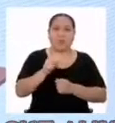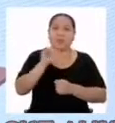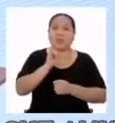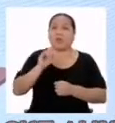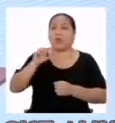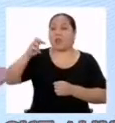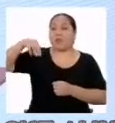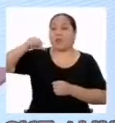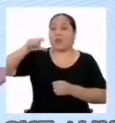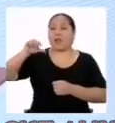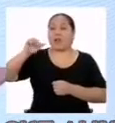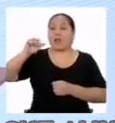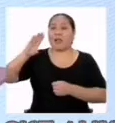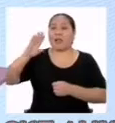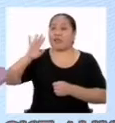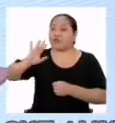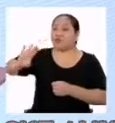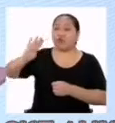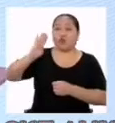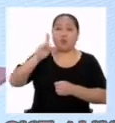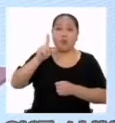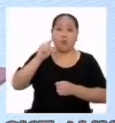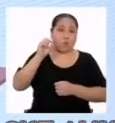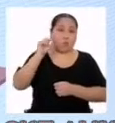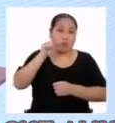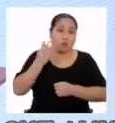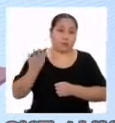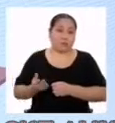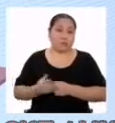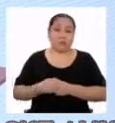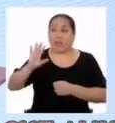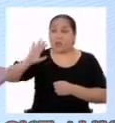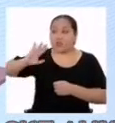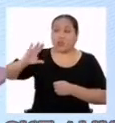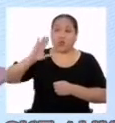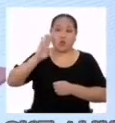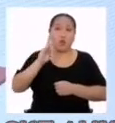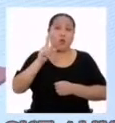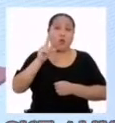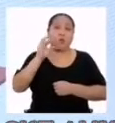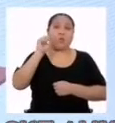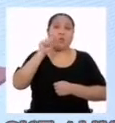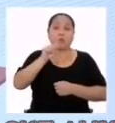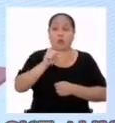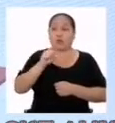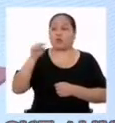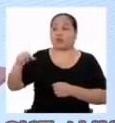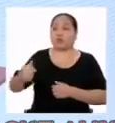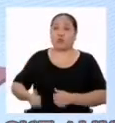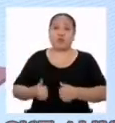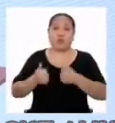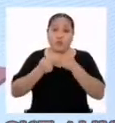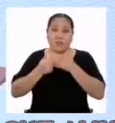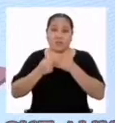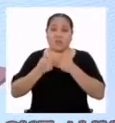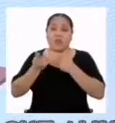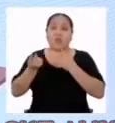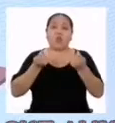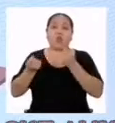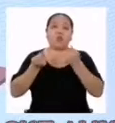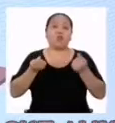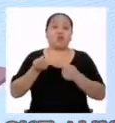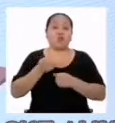blog de Malala, como dice en el texto. En su blog sobre la vida bajo el régimen talibán, que ahora